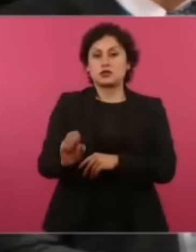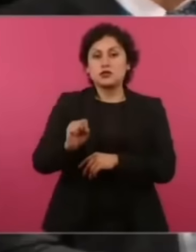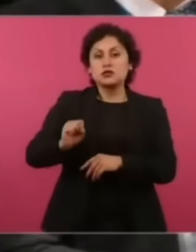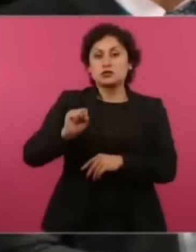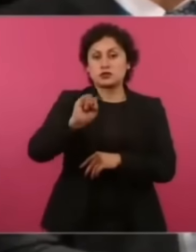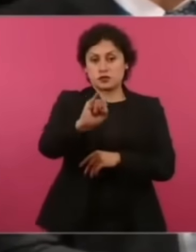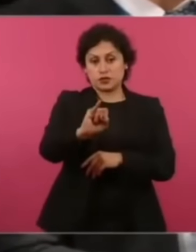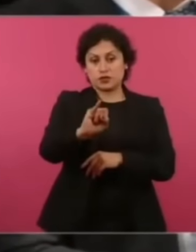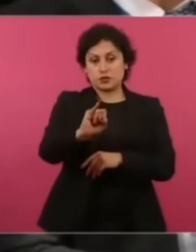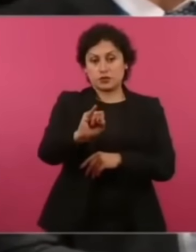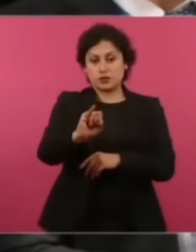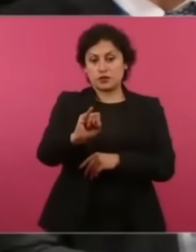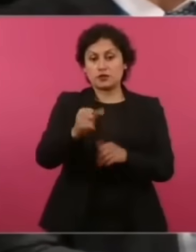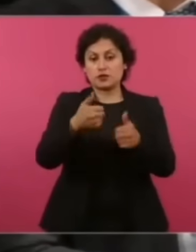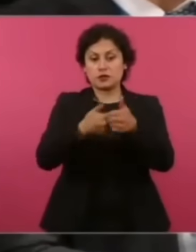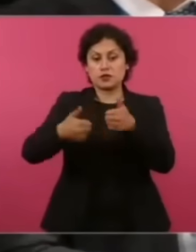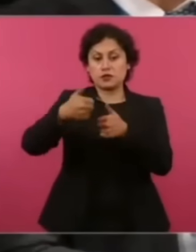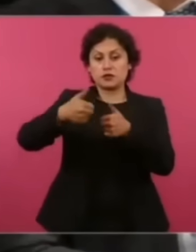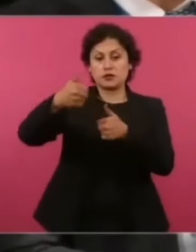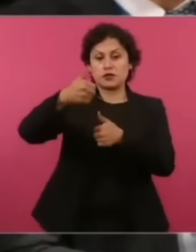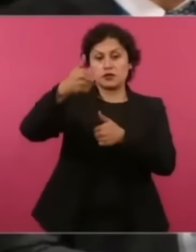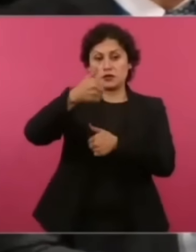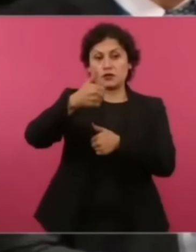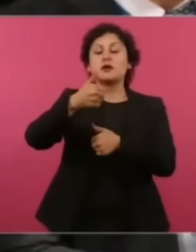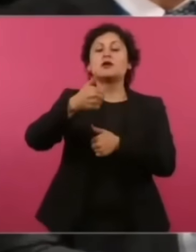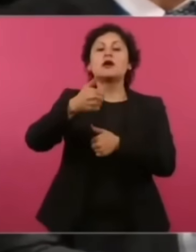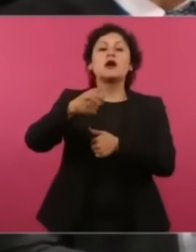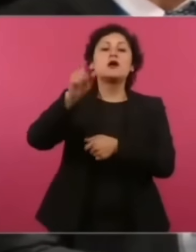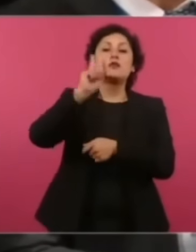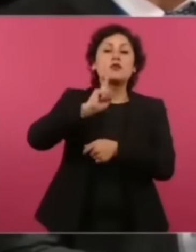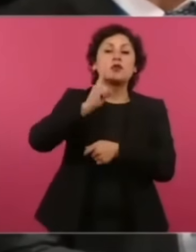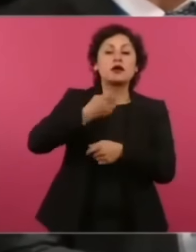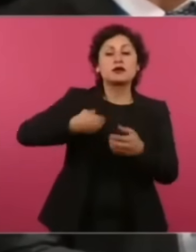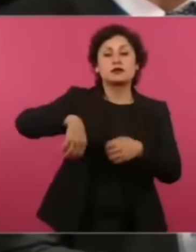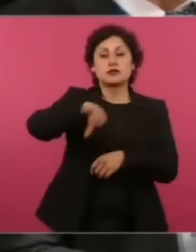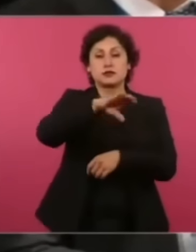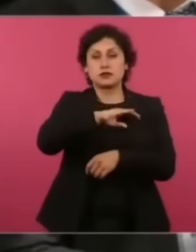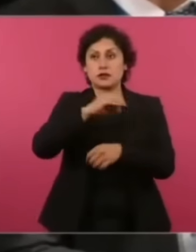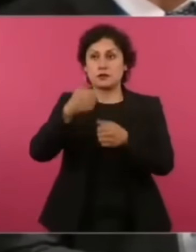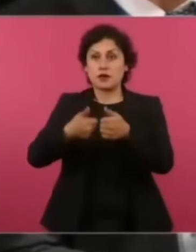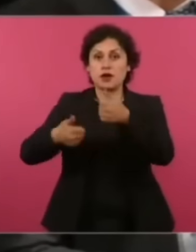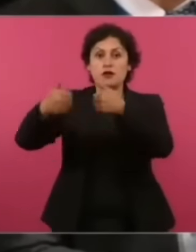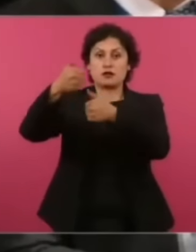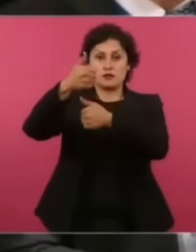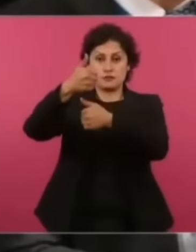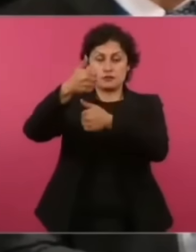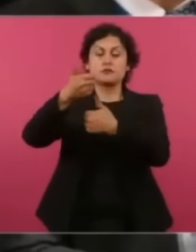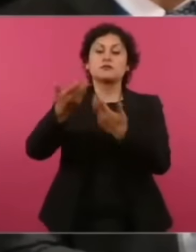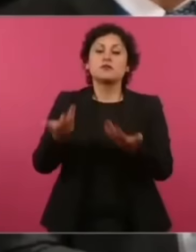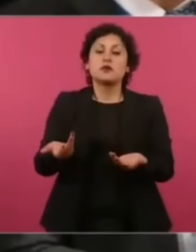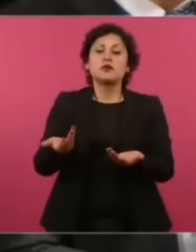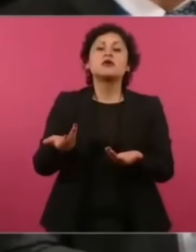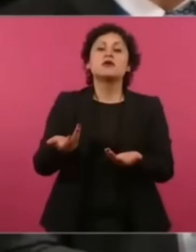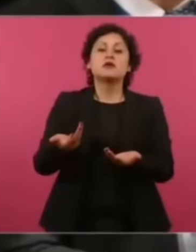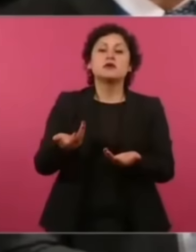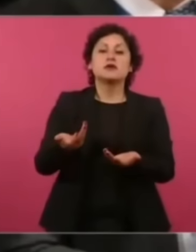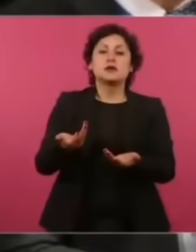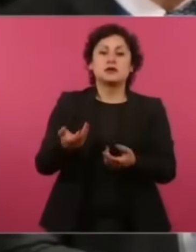aprobación, lo que la pondría solo a 8 puntos de Claudia Sheinbaum. Ella afirmó que esta encuesta seguramente lo sacaría de